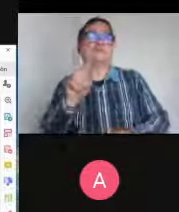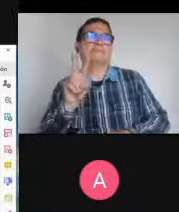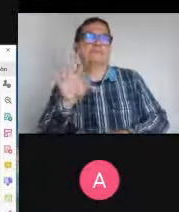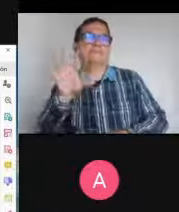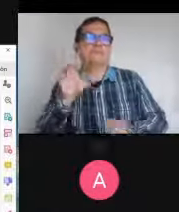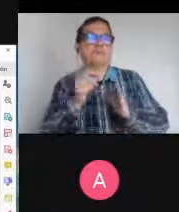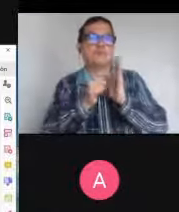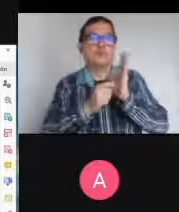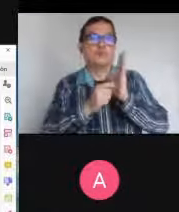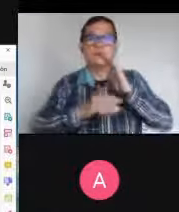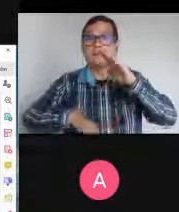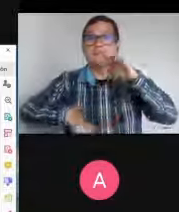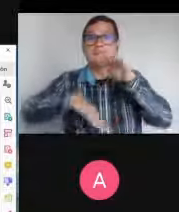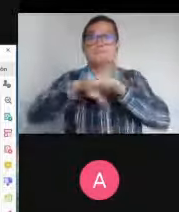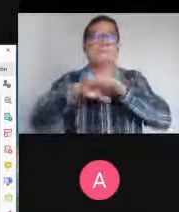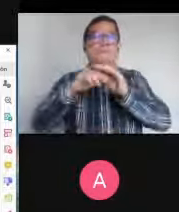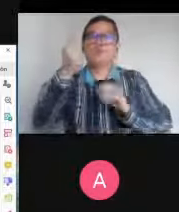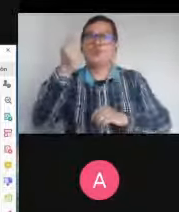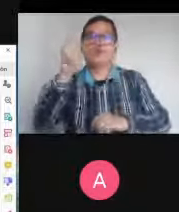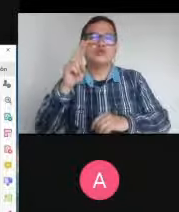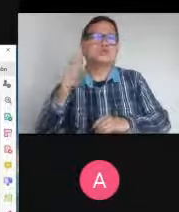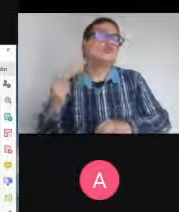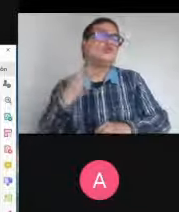Recordemos la fecha máxima, 12 de noviembre.